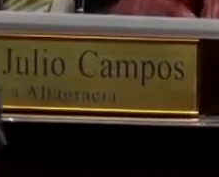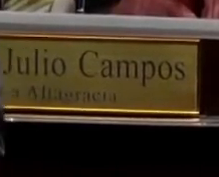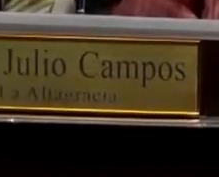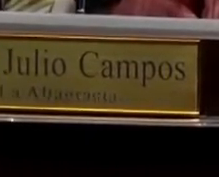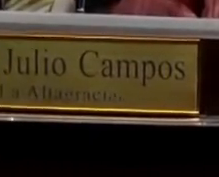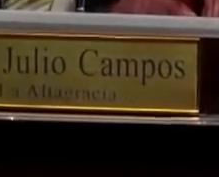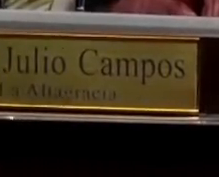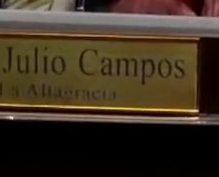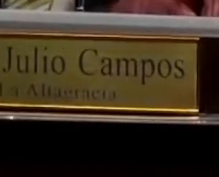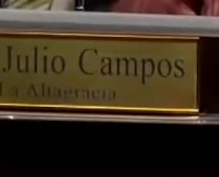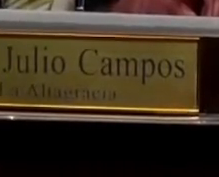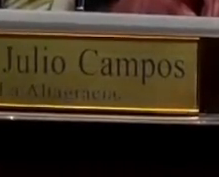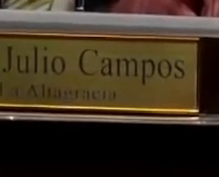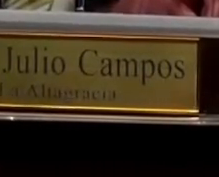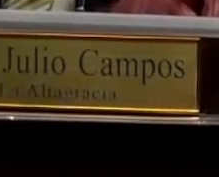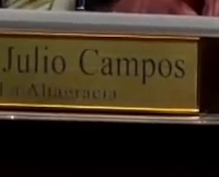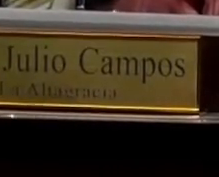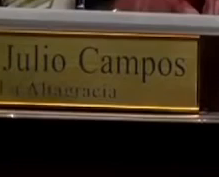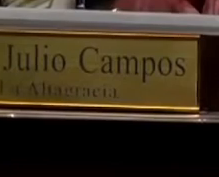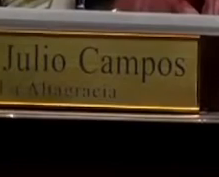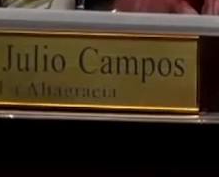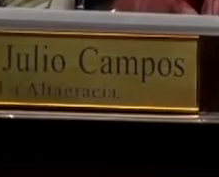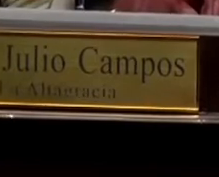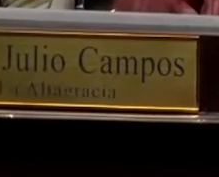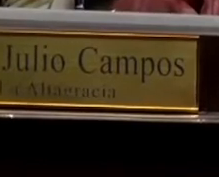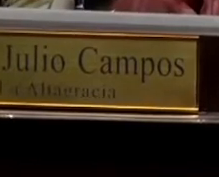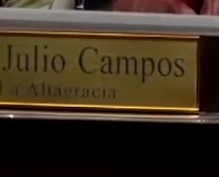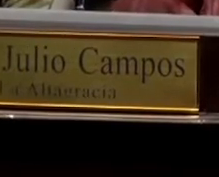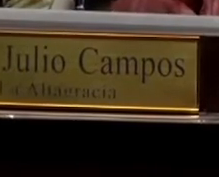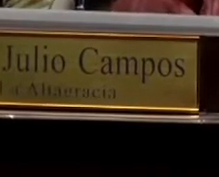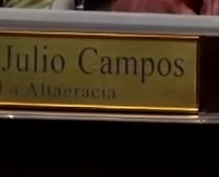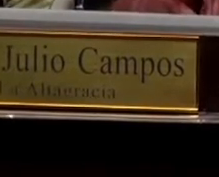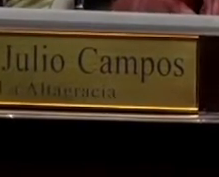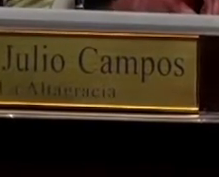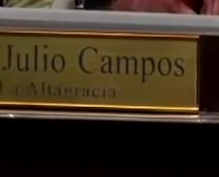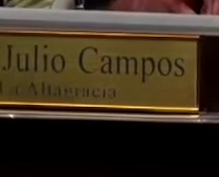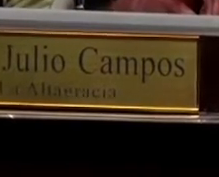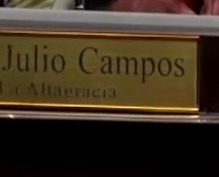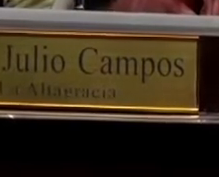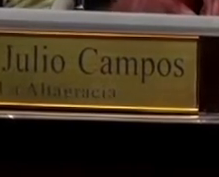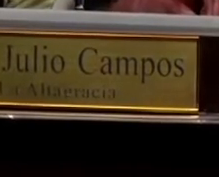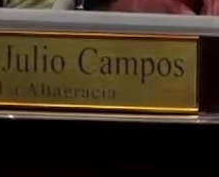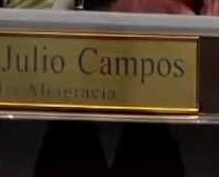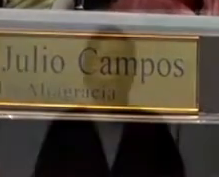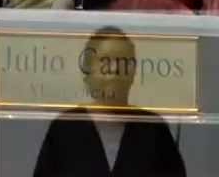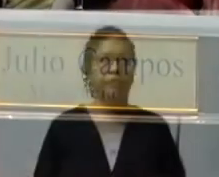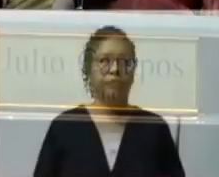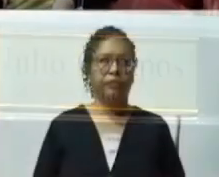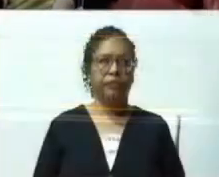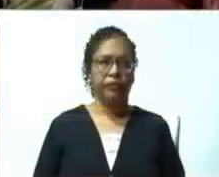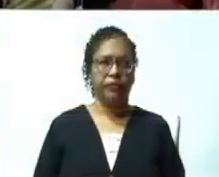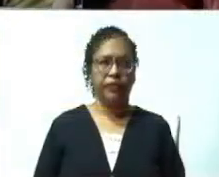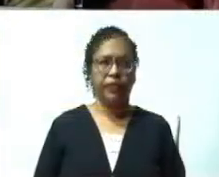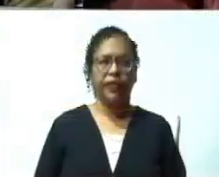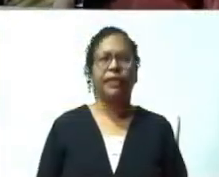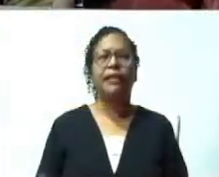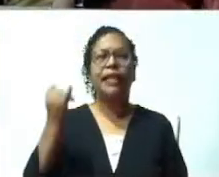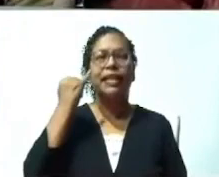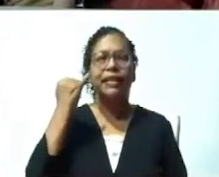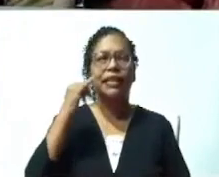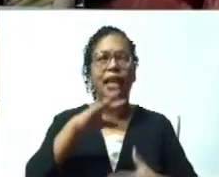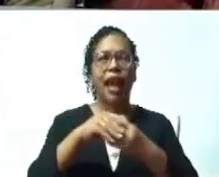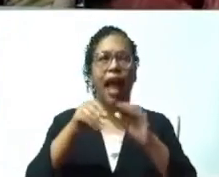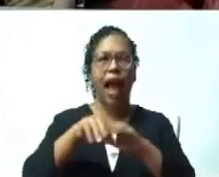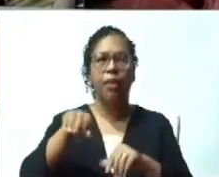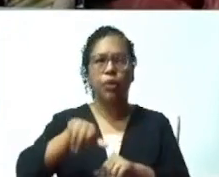de Gladys Gutiérrez. Yo cuando hablo de Ibelice, pienso en Gladys Gutiérrez. Cuando yo